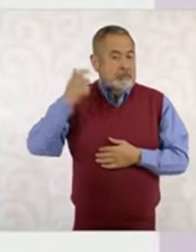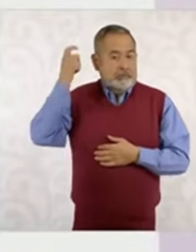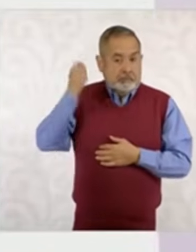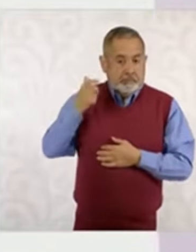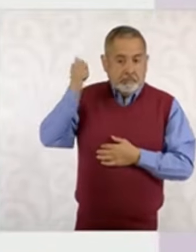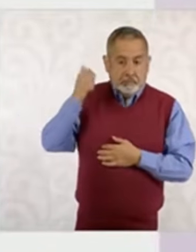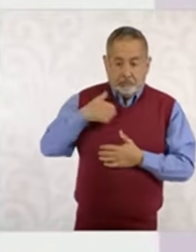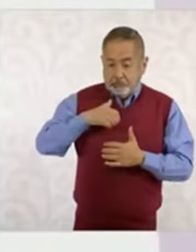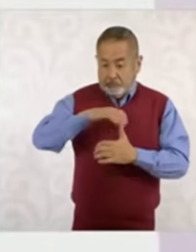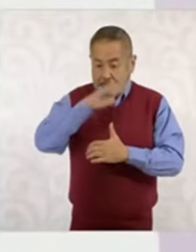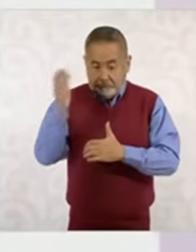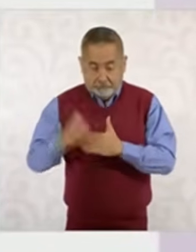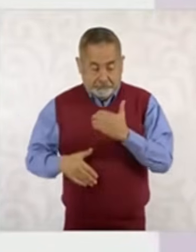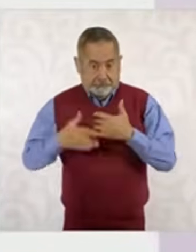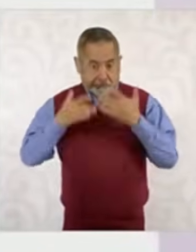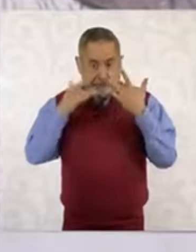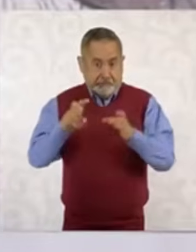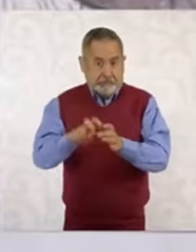del gobierno,